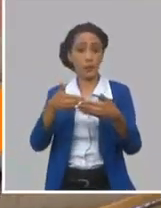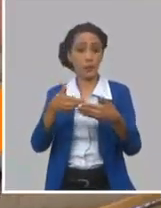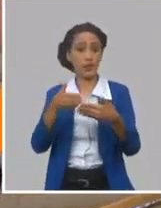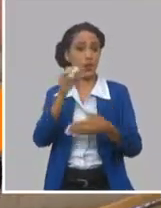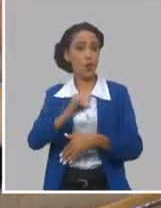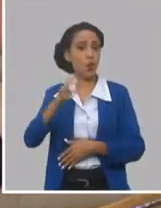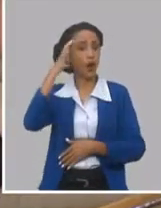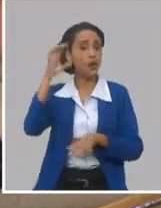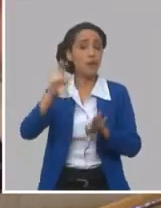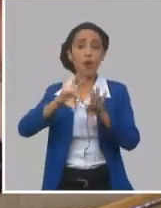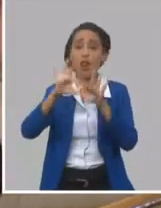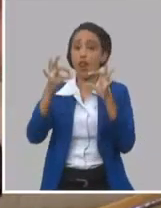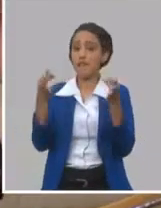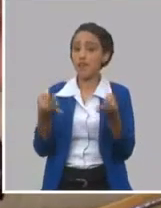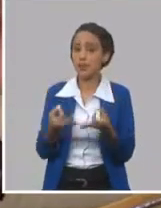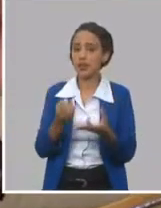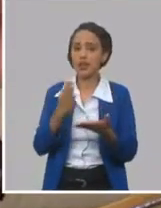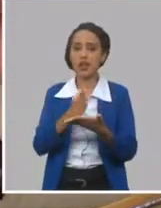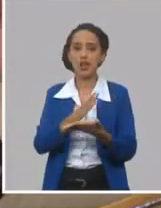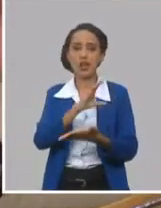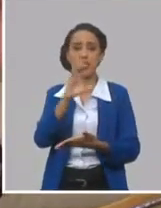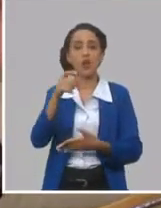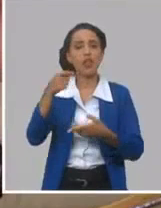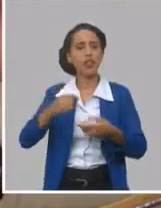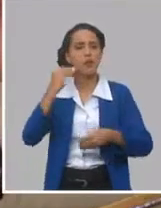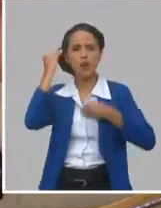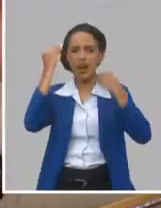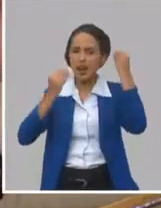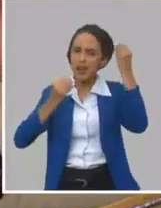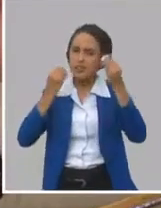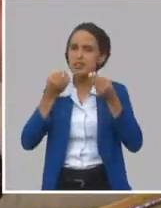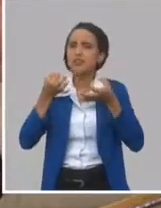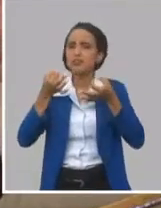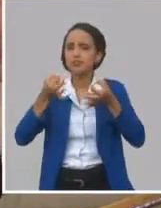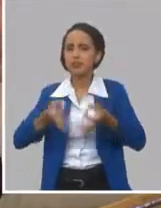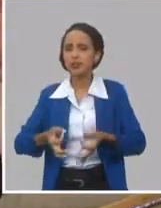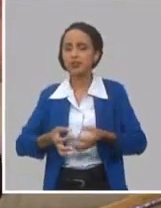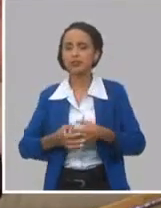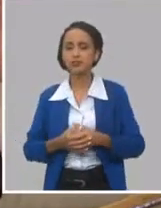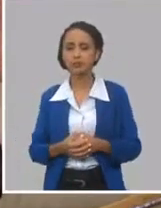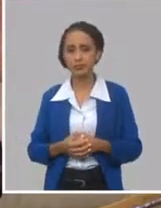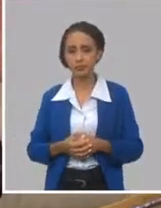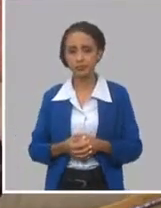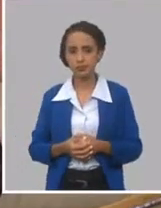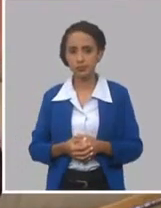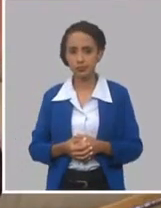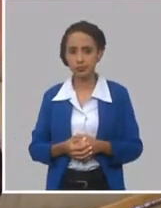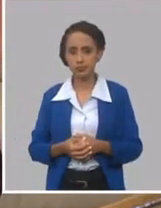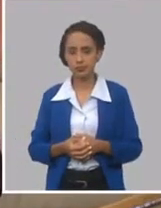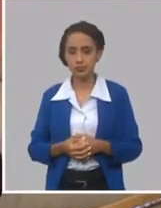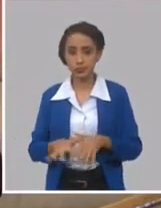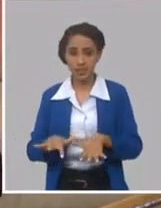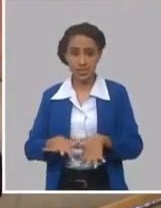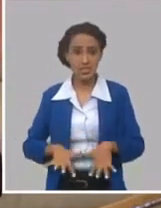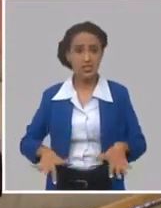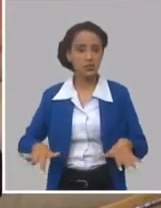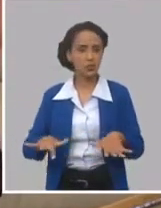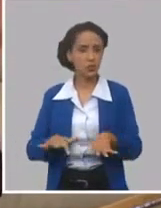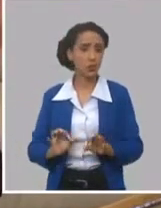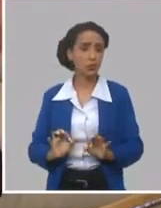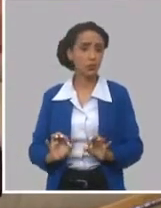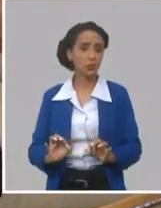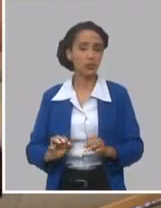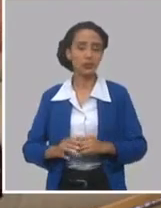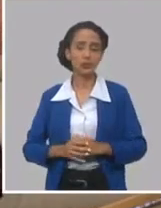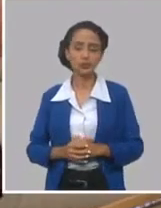la escuela, estemos hablando de analizar con conciencia crítica en qué escenario se está dando esta crisis de consenso,